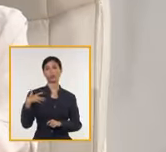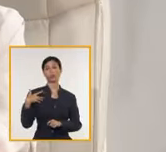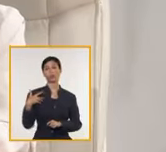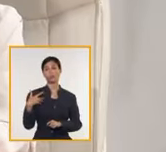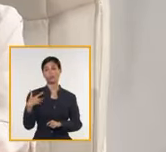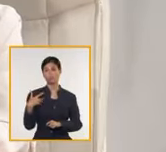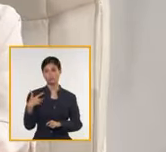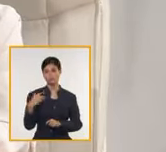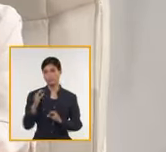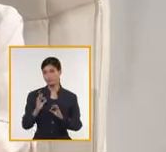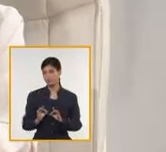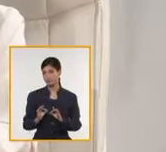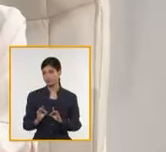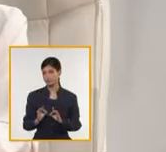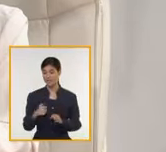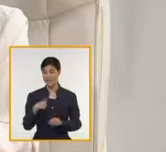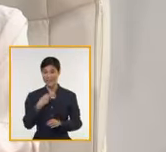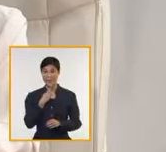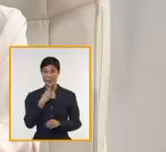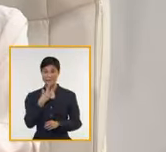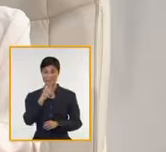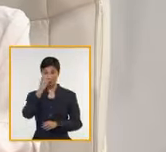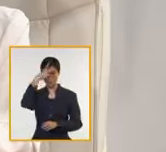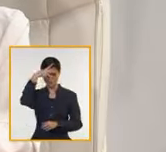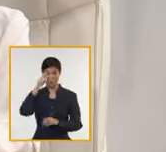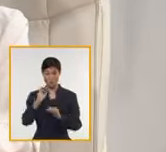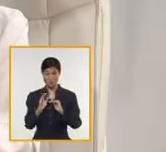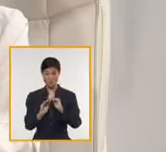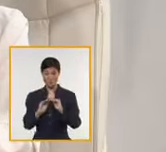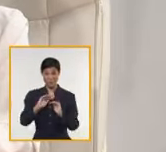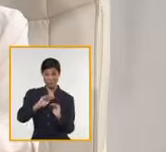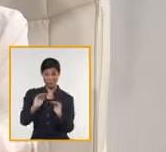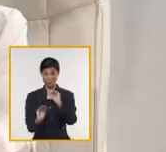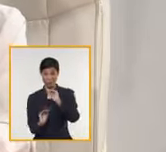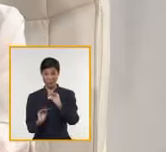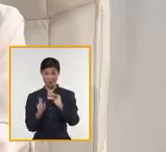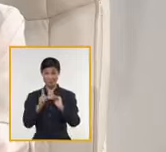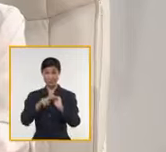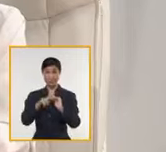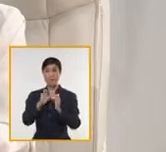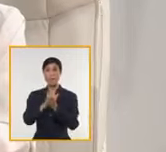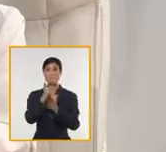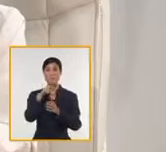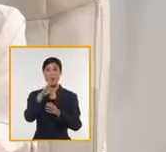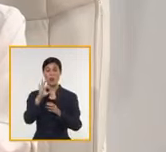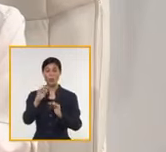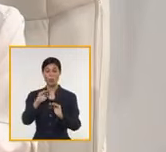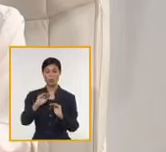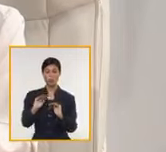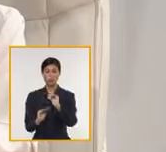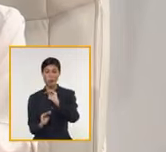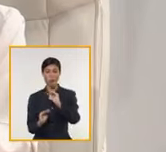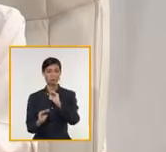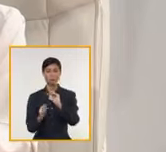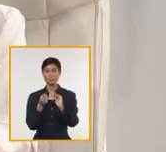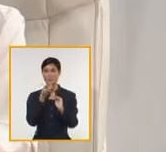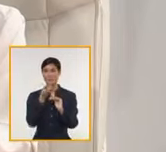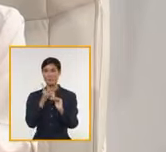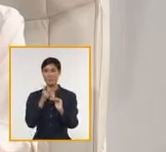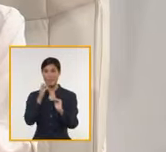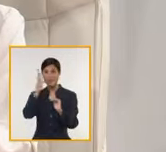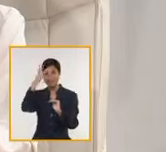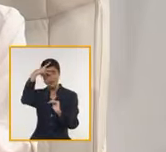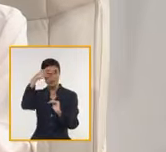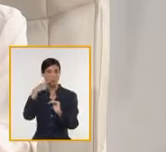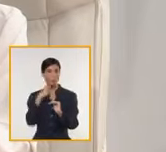simplemente que Marco Rubio le dé órdenes, ni siquiera que le arme su agenda en